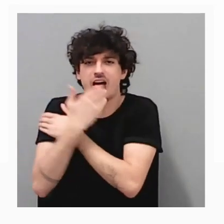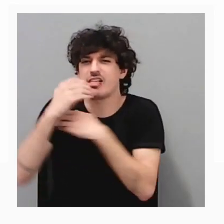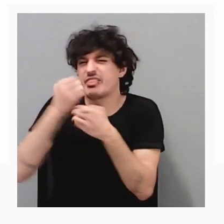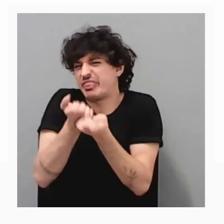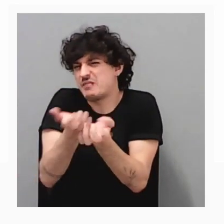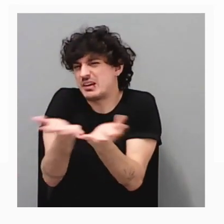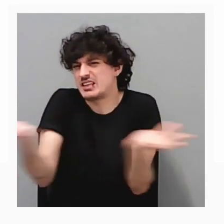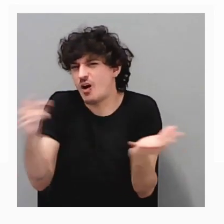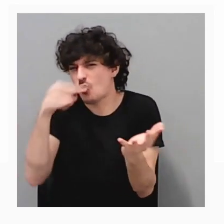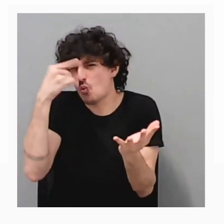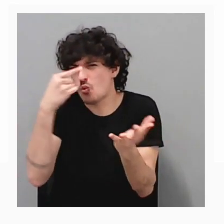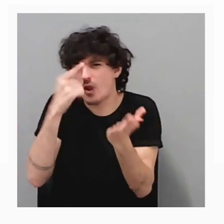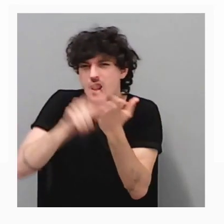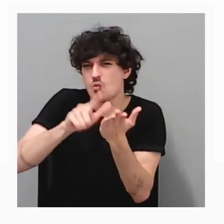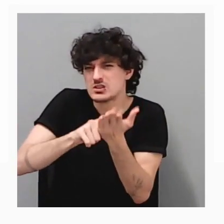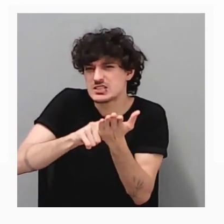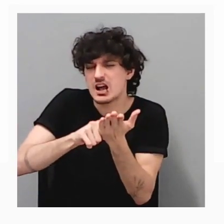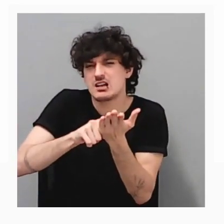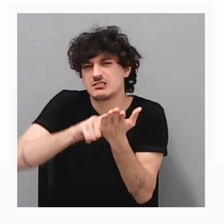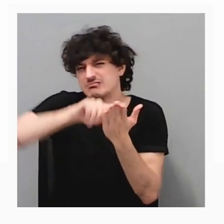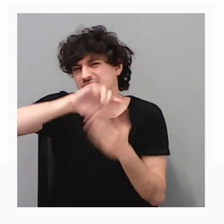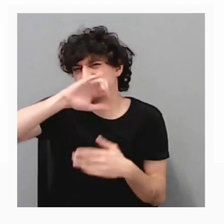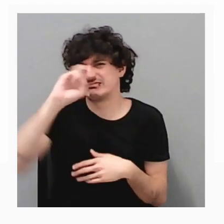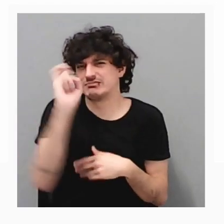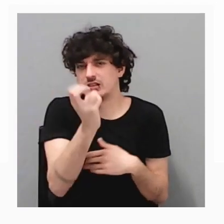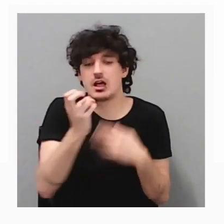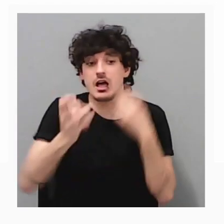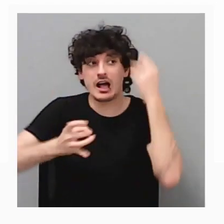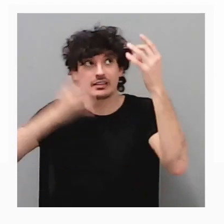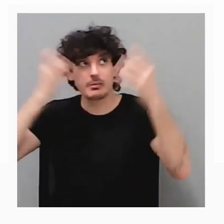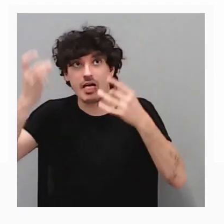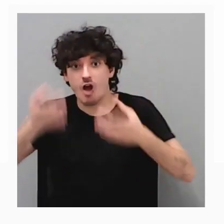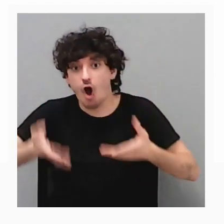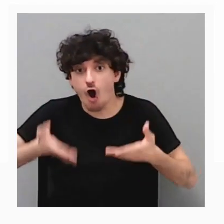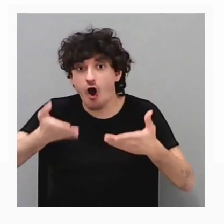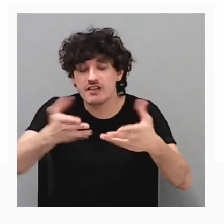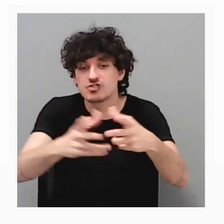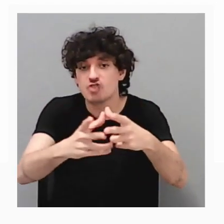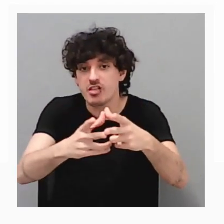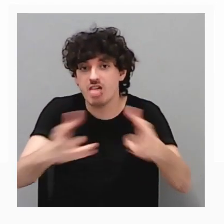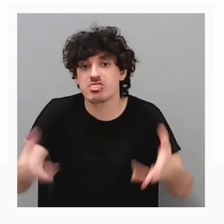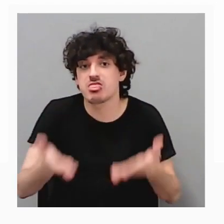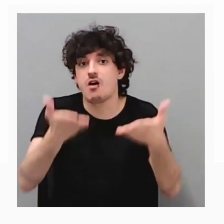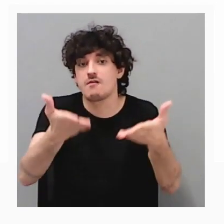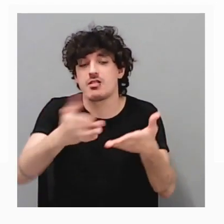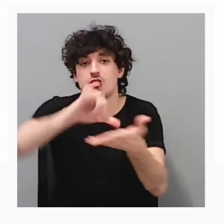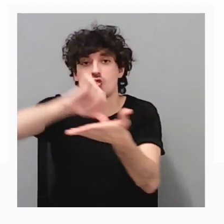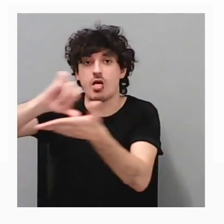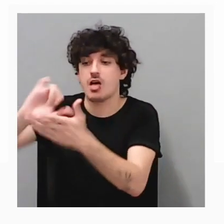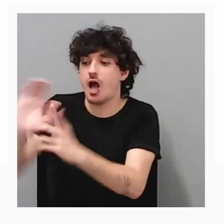nosotros impartimos actividades, ofrecemos algo a la sociedad, ¿no? a las ciudades de